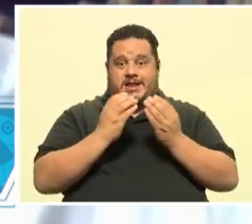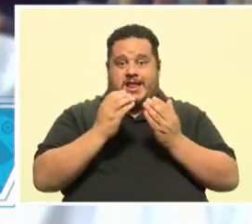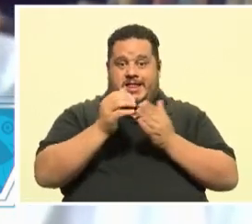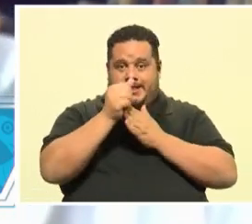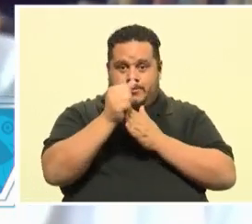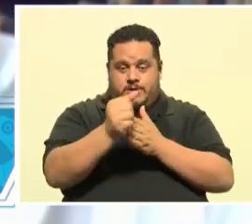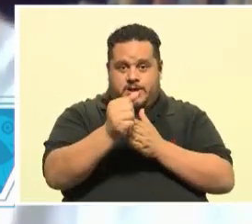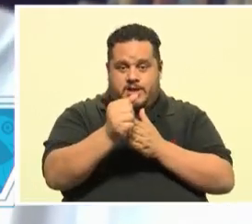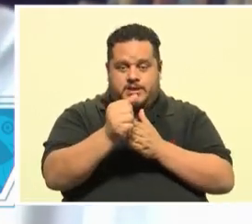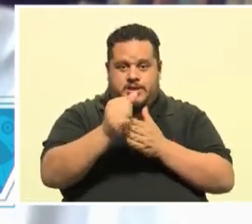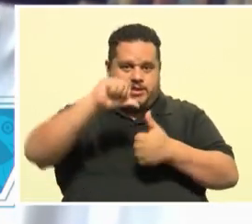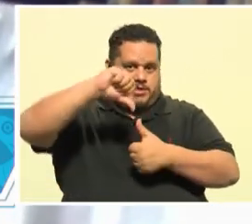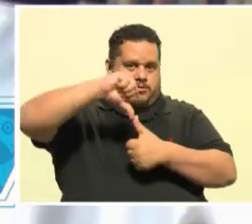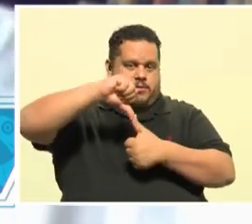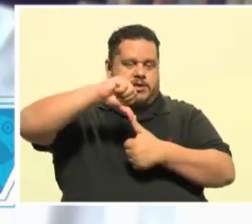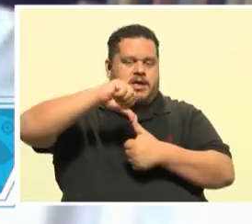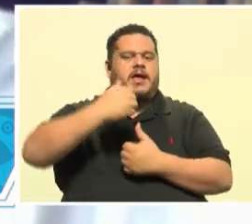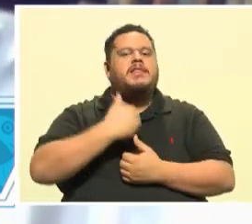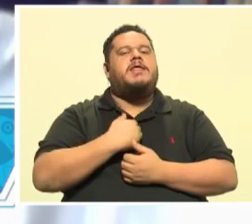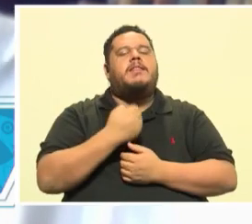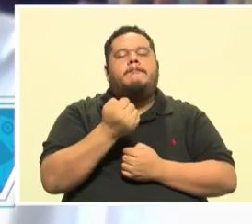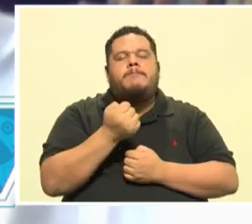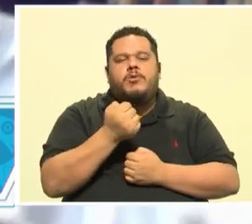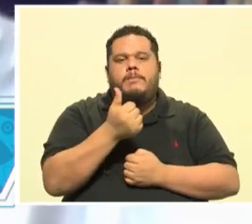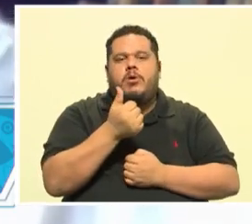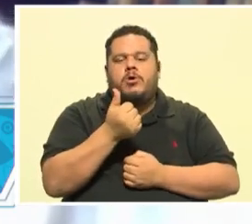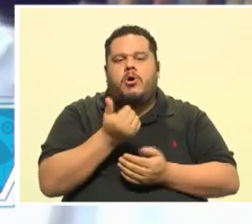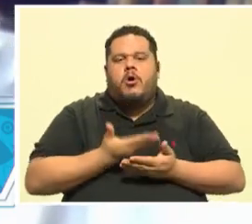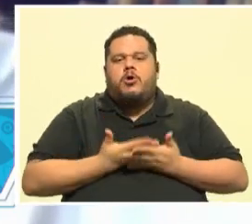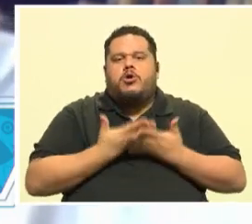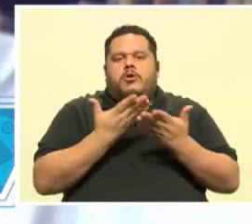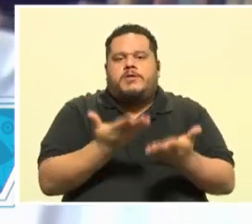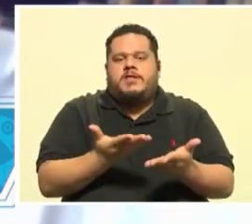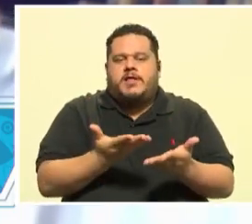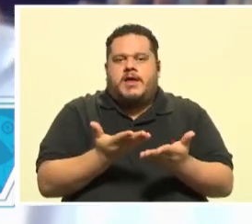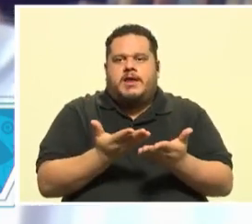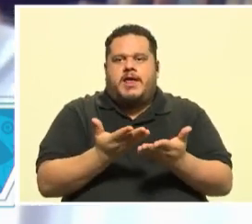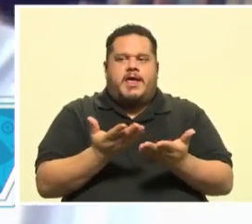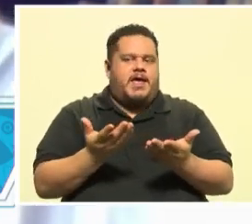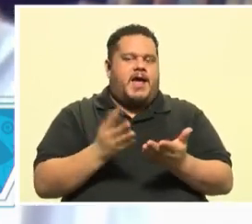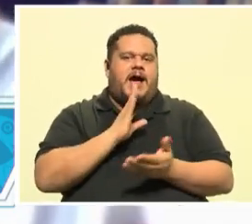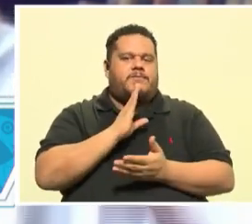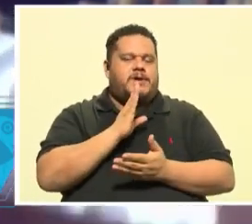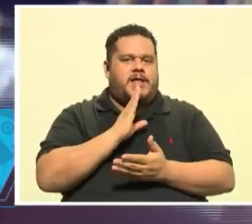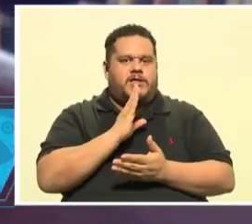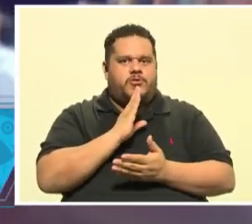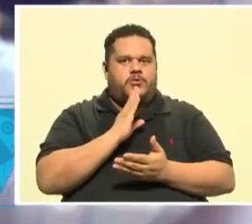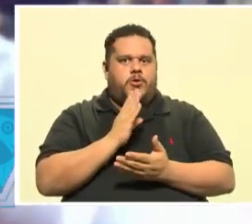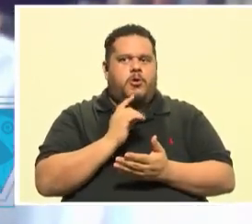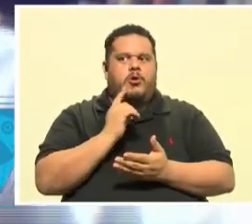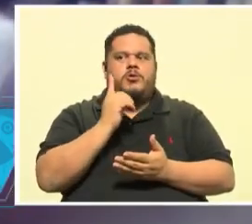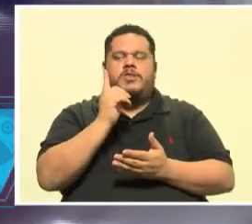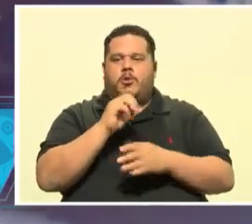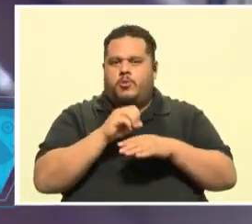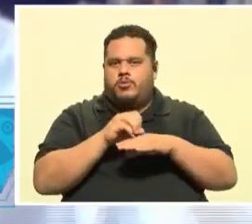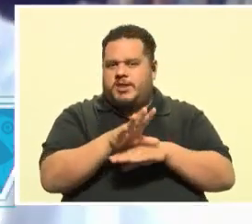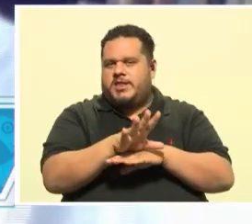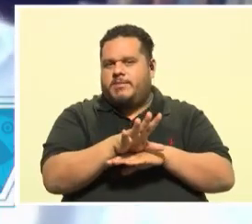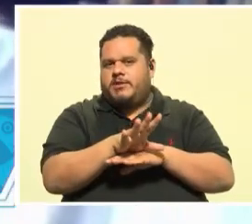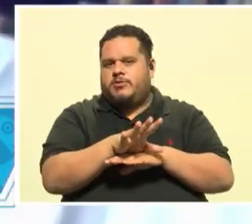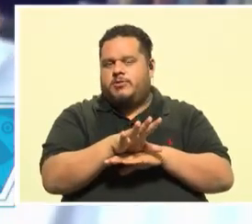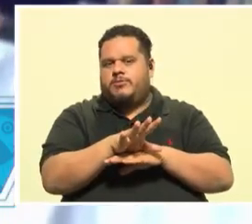diga en El Salvador, donde la foto que usted mostraba ilustra la enorme preocupación que es la